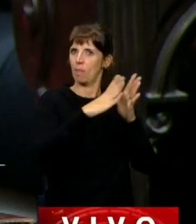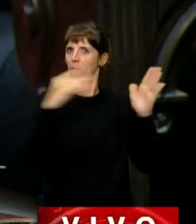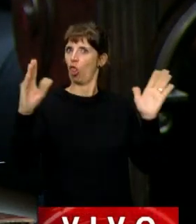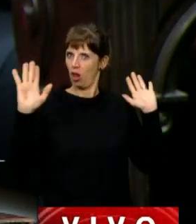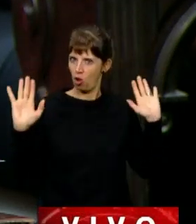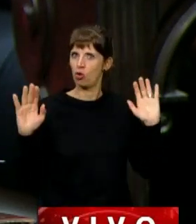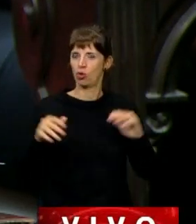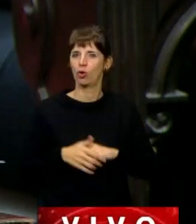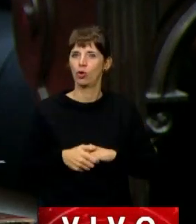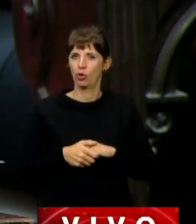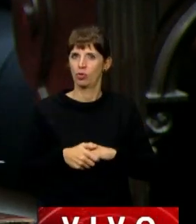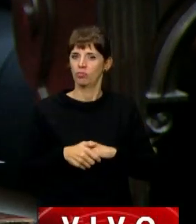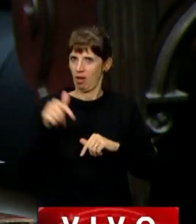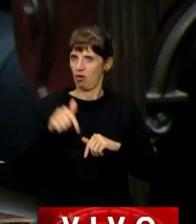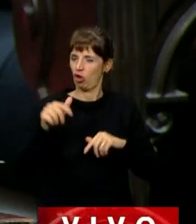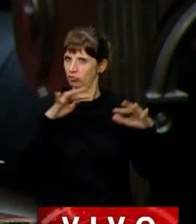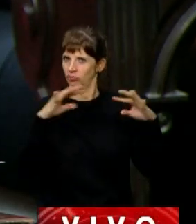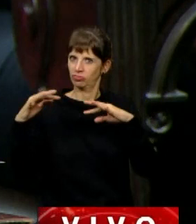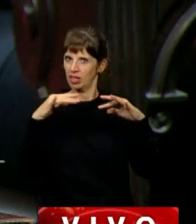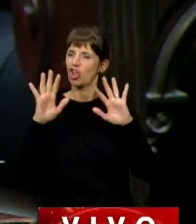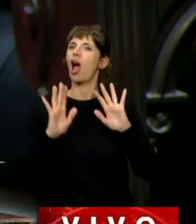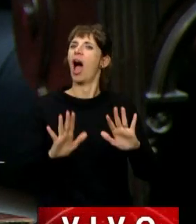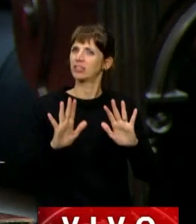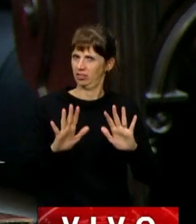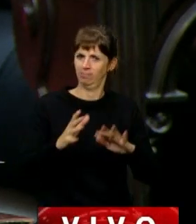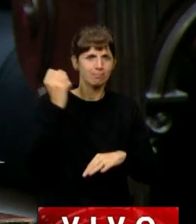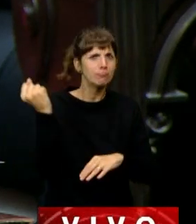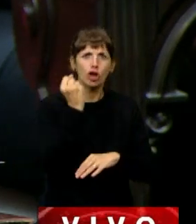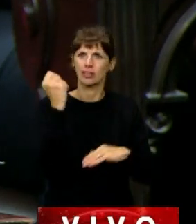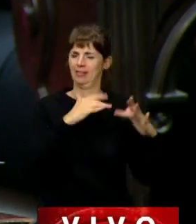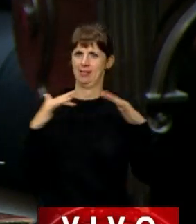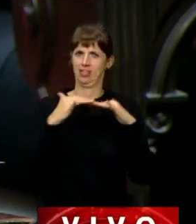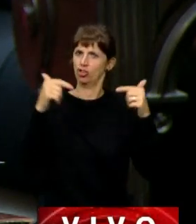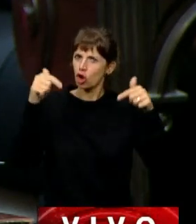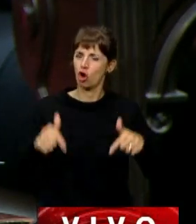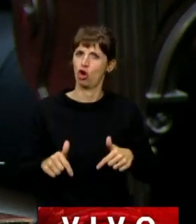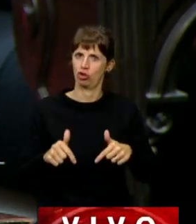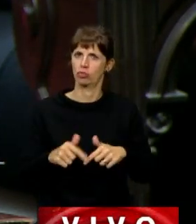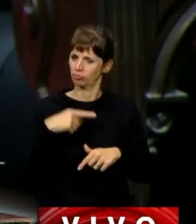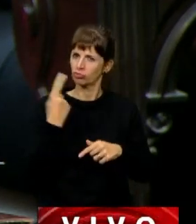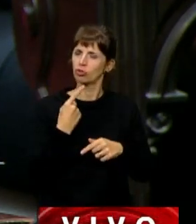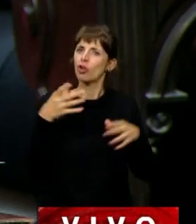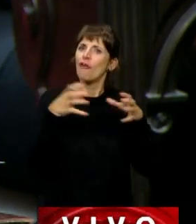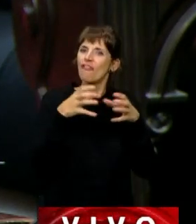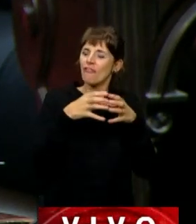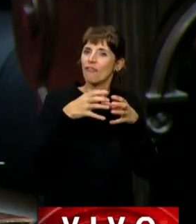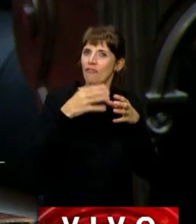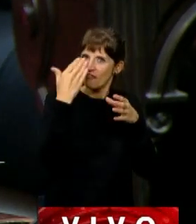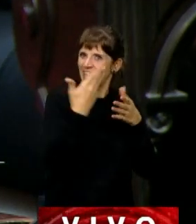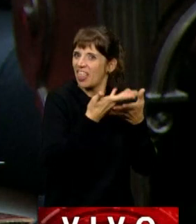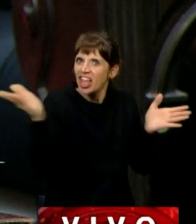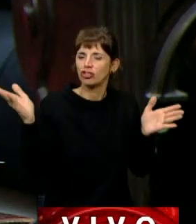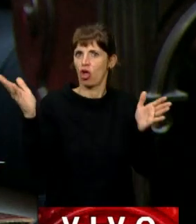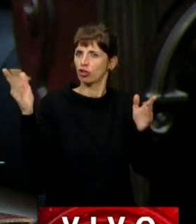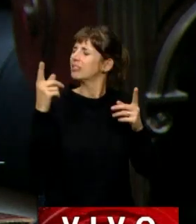esta sesión, gran sesión, que al menos nosotros los del Frente de Todos necesitábamos